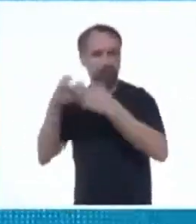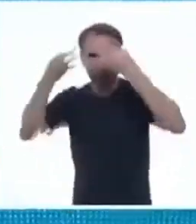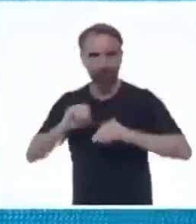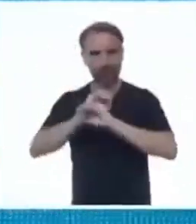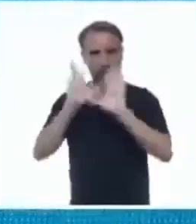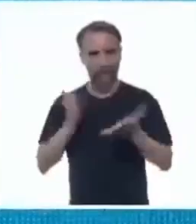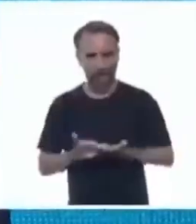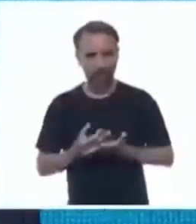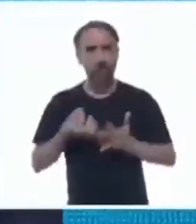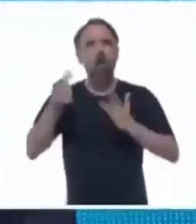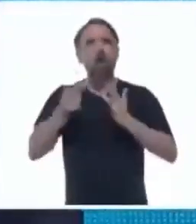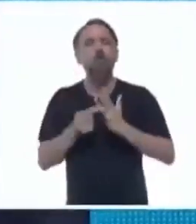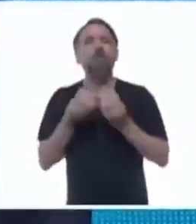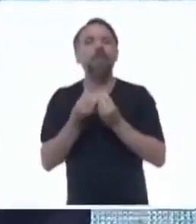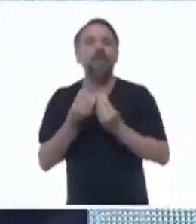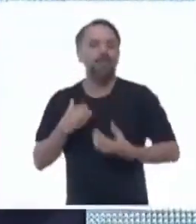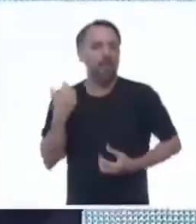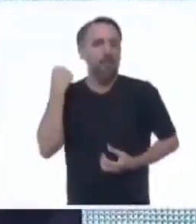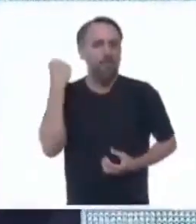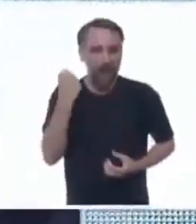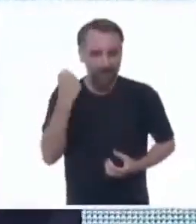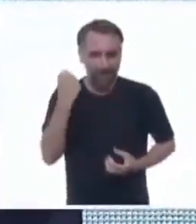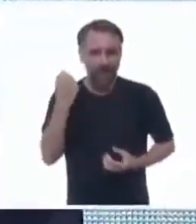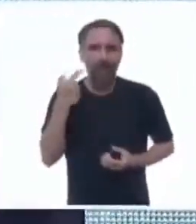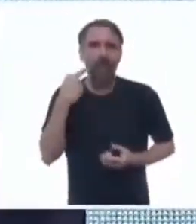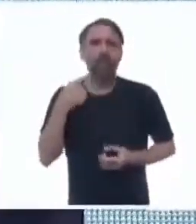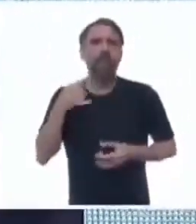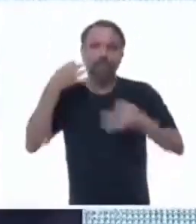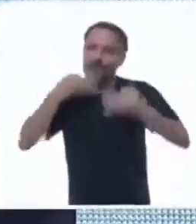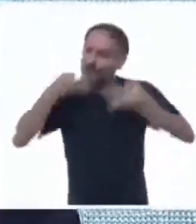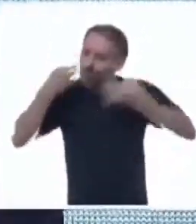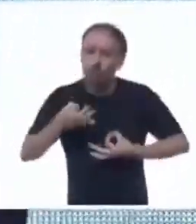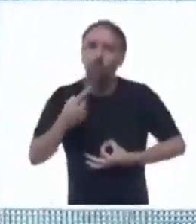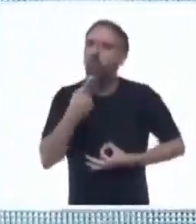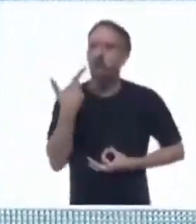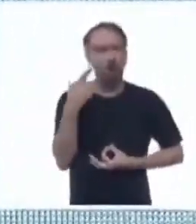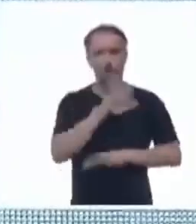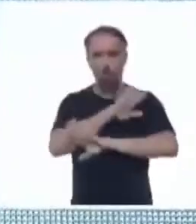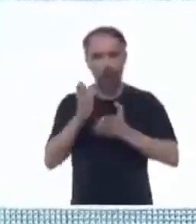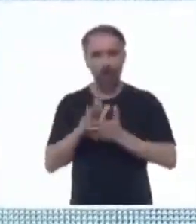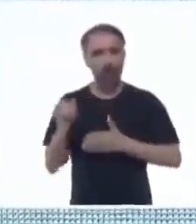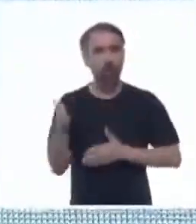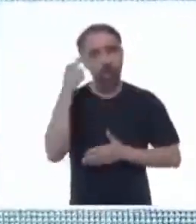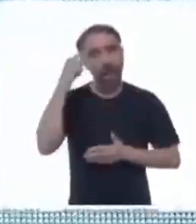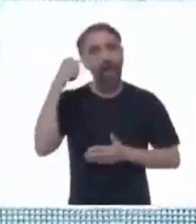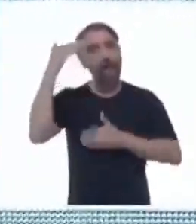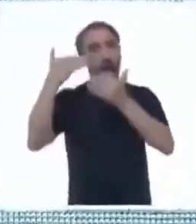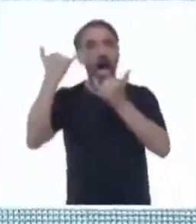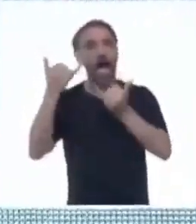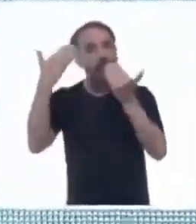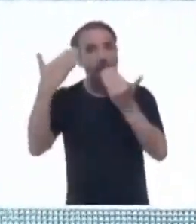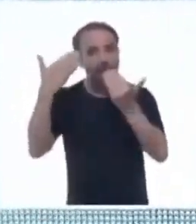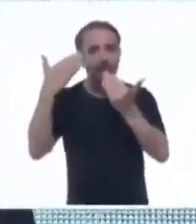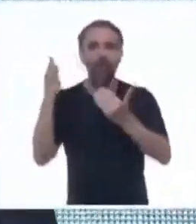compromiso es construir una patria en la que sin dudas tengamos la capacidad de que nuestros